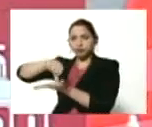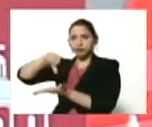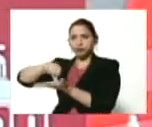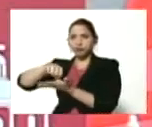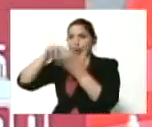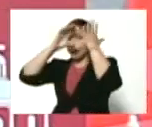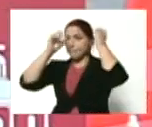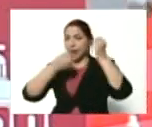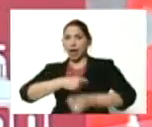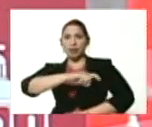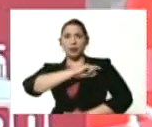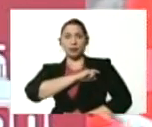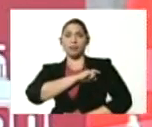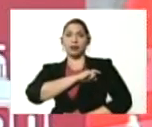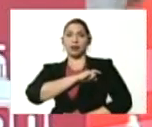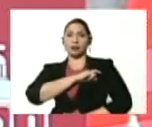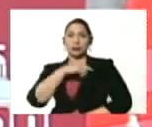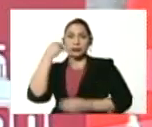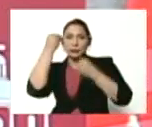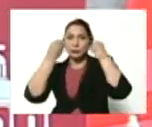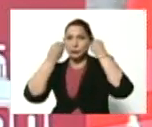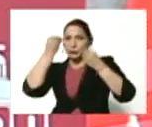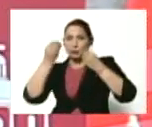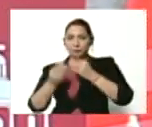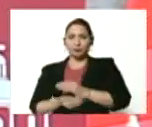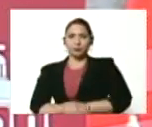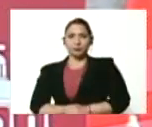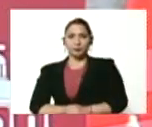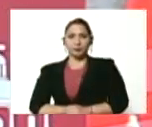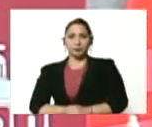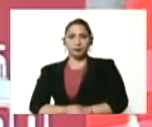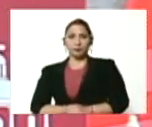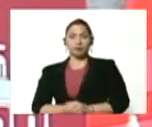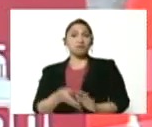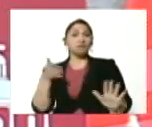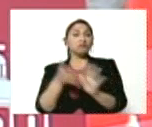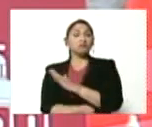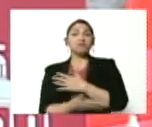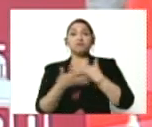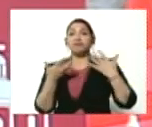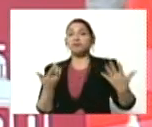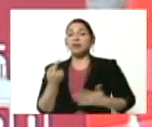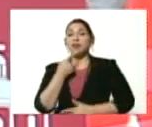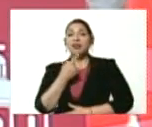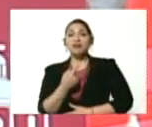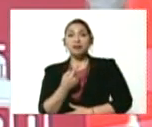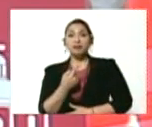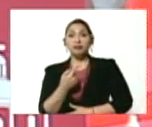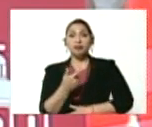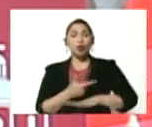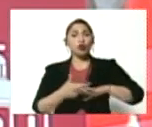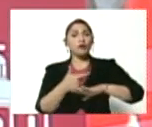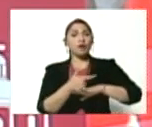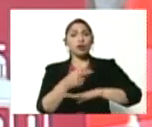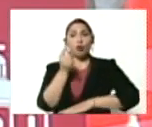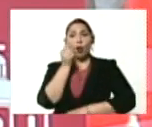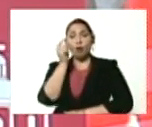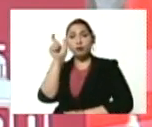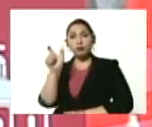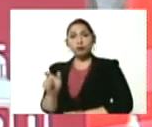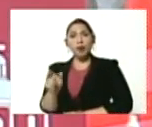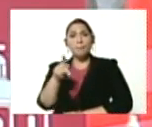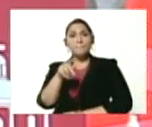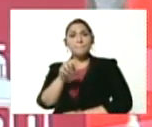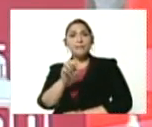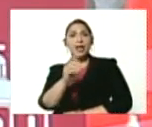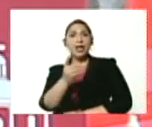de la Embajada de España. ¿Qué tiene que decir el gobierno del señor Pedro